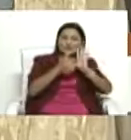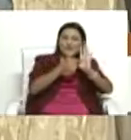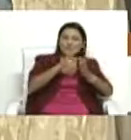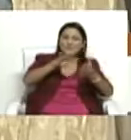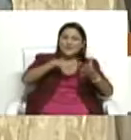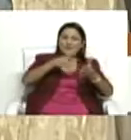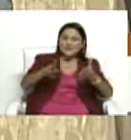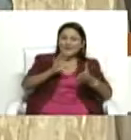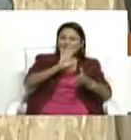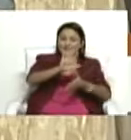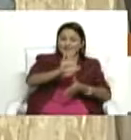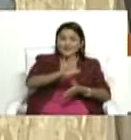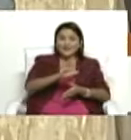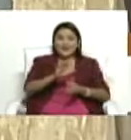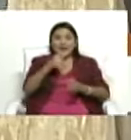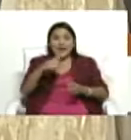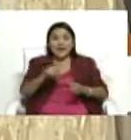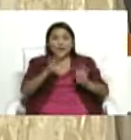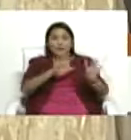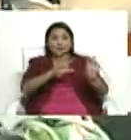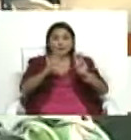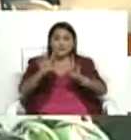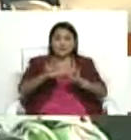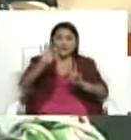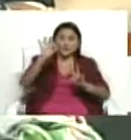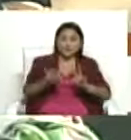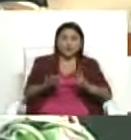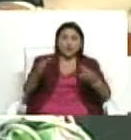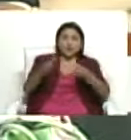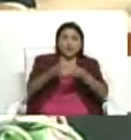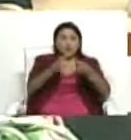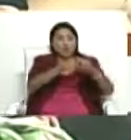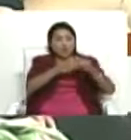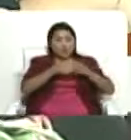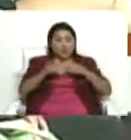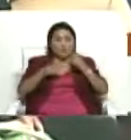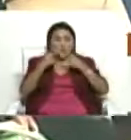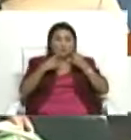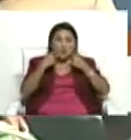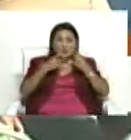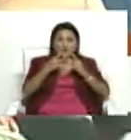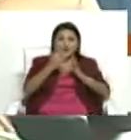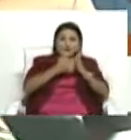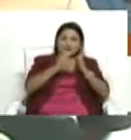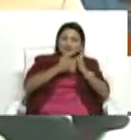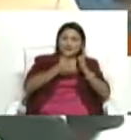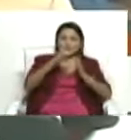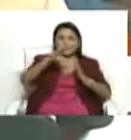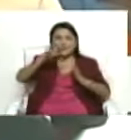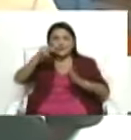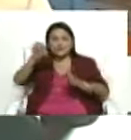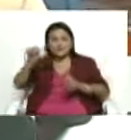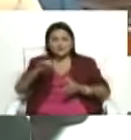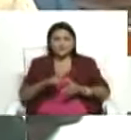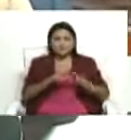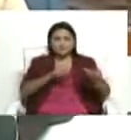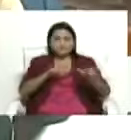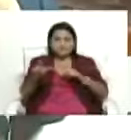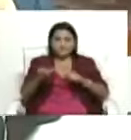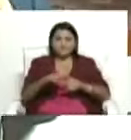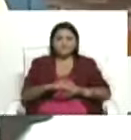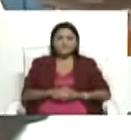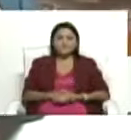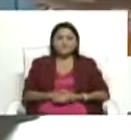aquí están el 97% de los partidos políticos debidamente inscritos ante el Consejo